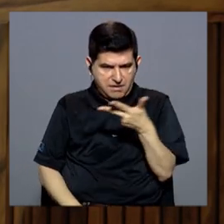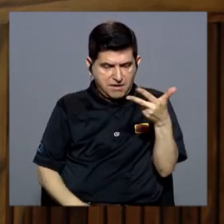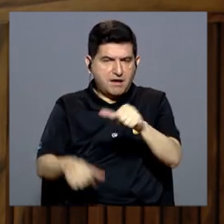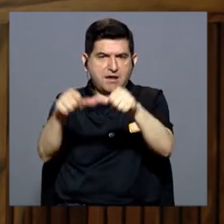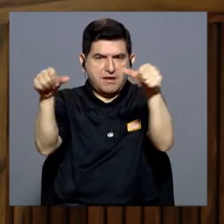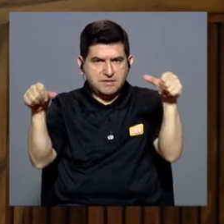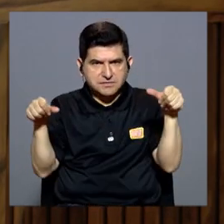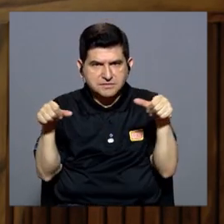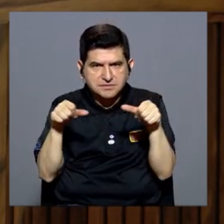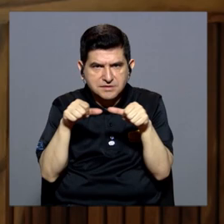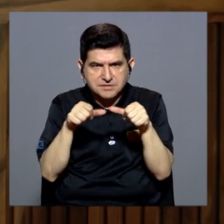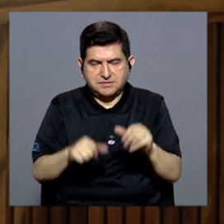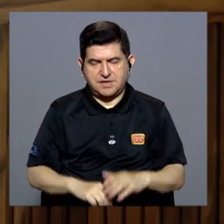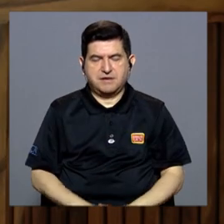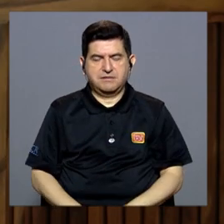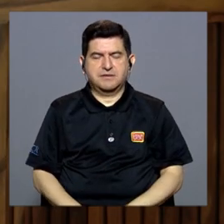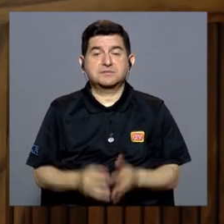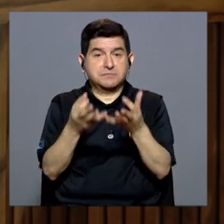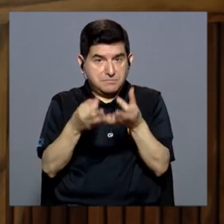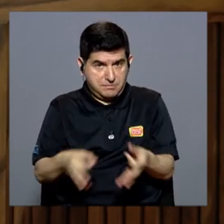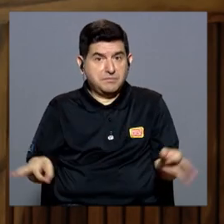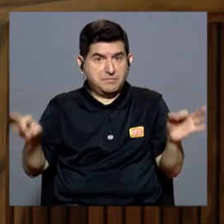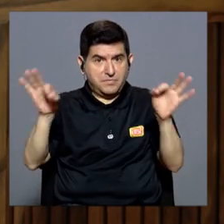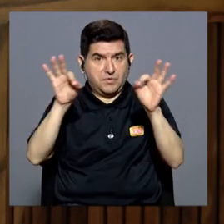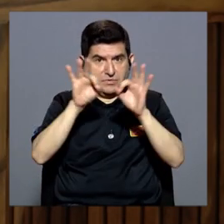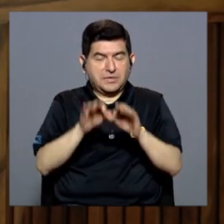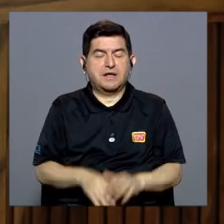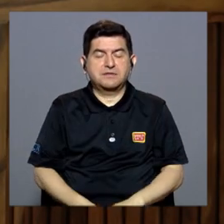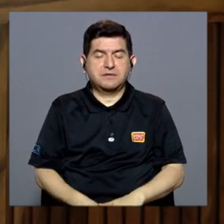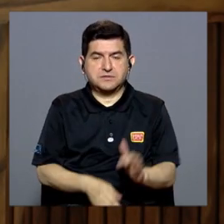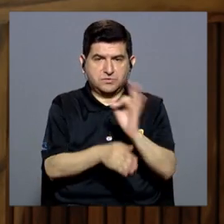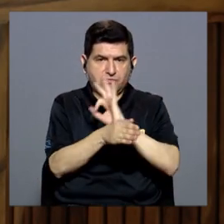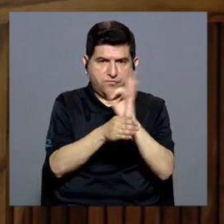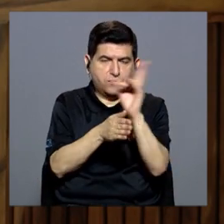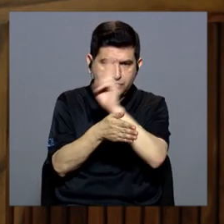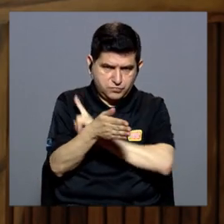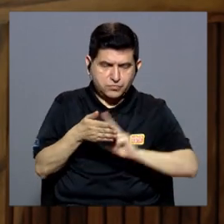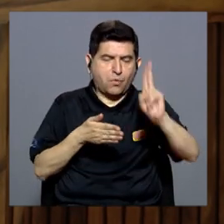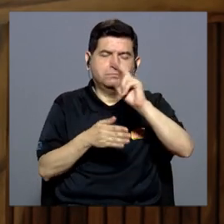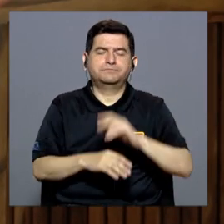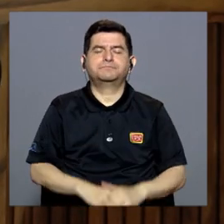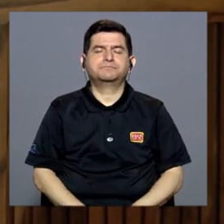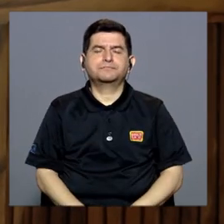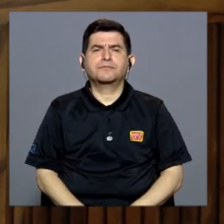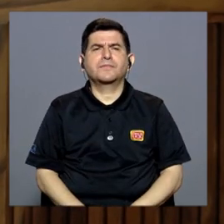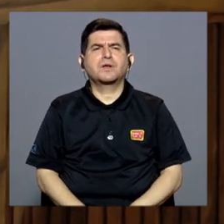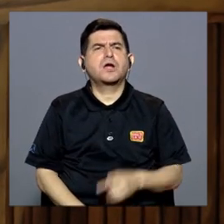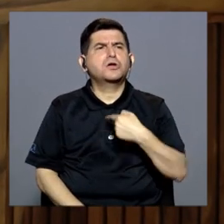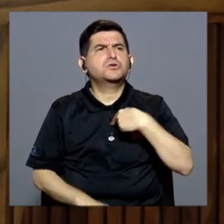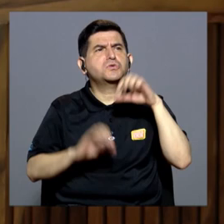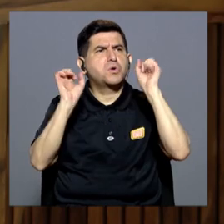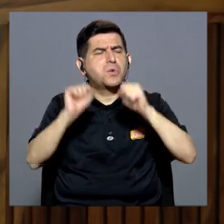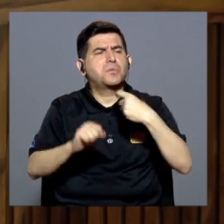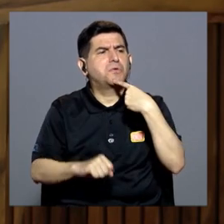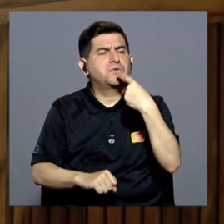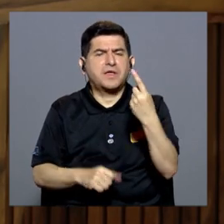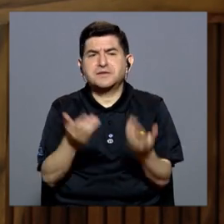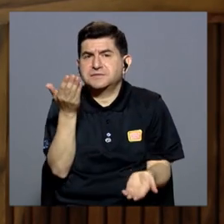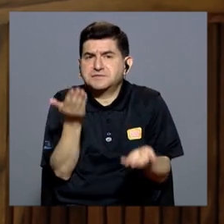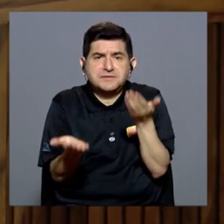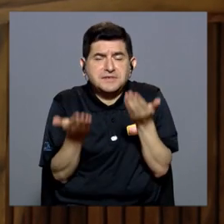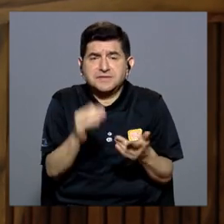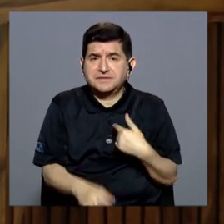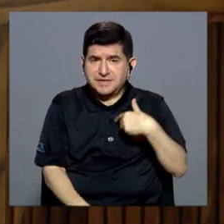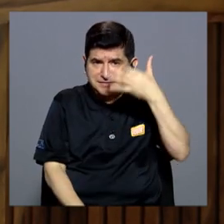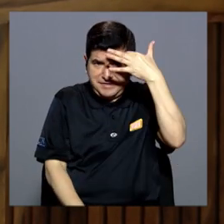tres sustantivas funciones institucionales. Y en esto yo podría, por ejemplo, mencionar algo que yo